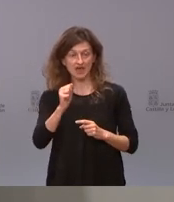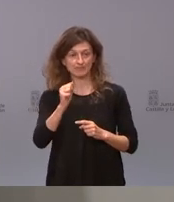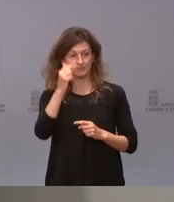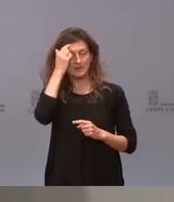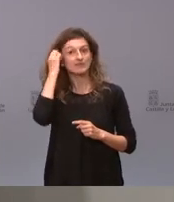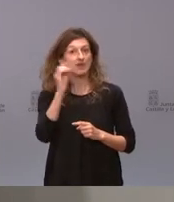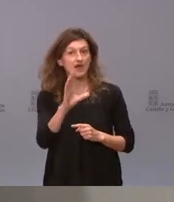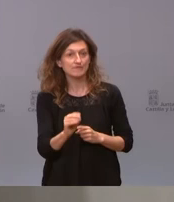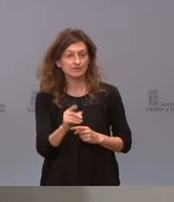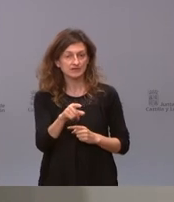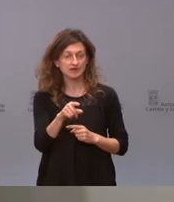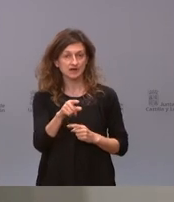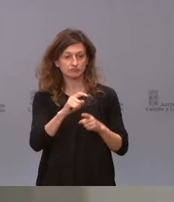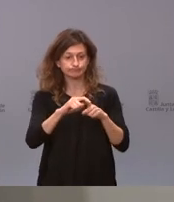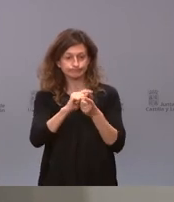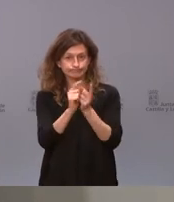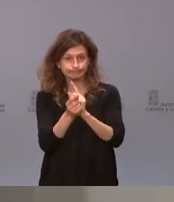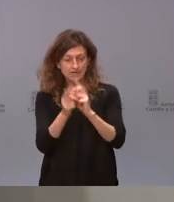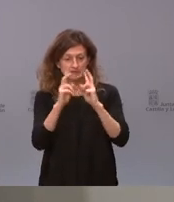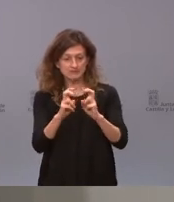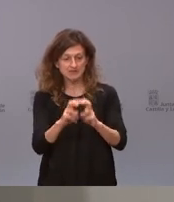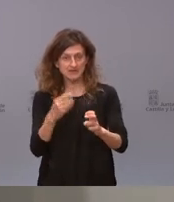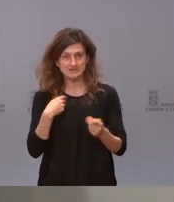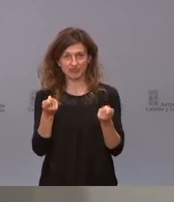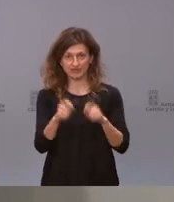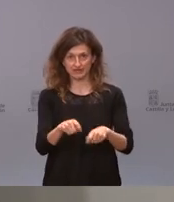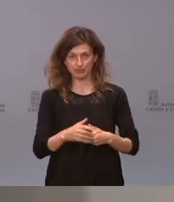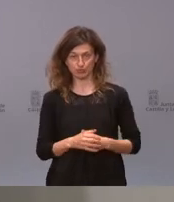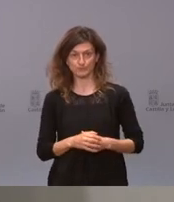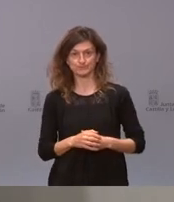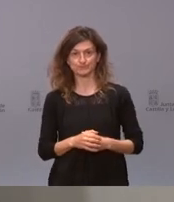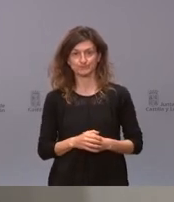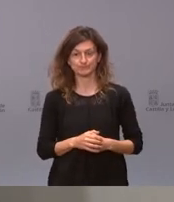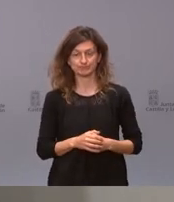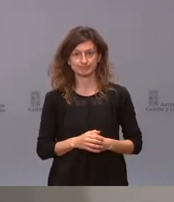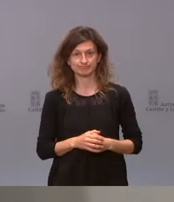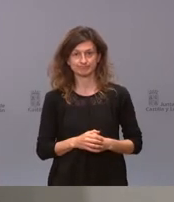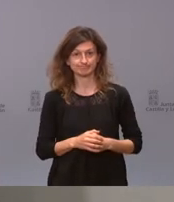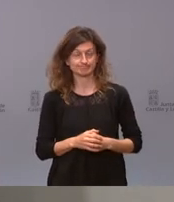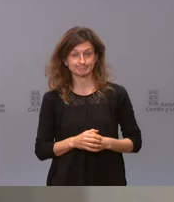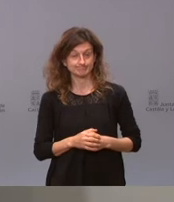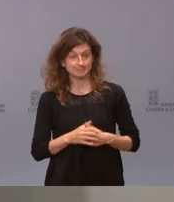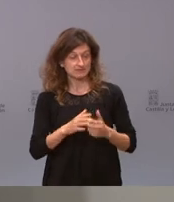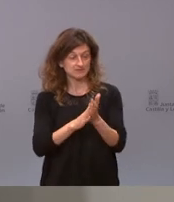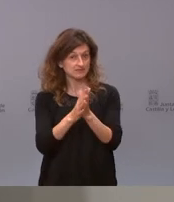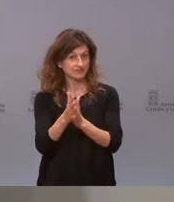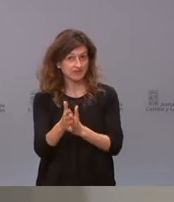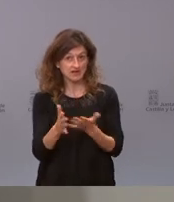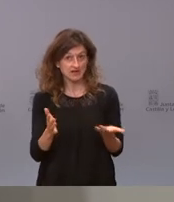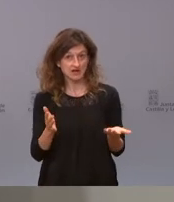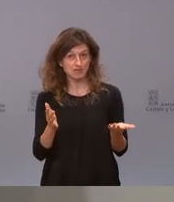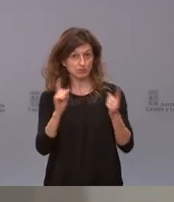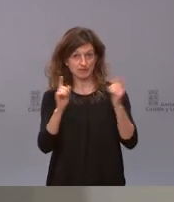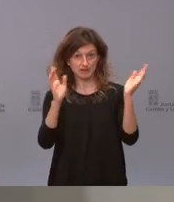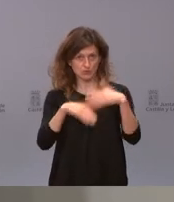ésta está investigada y cerrada también es decir que no hay no hay mayor